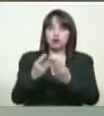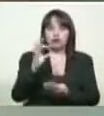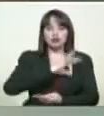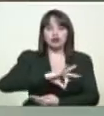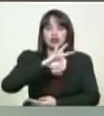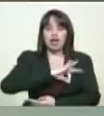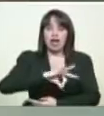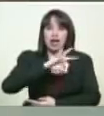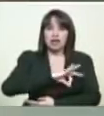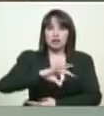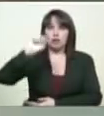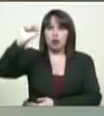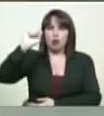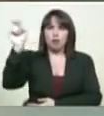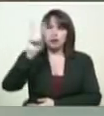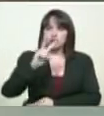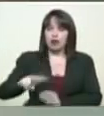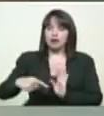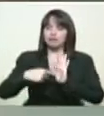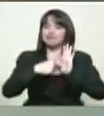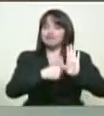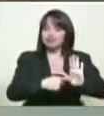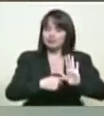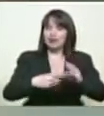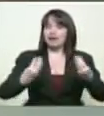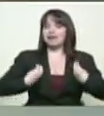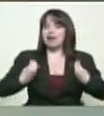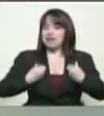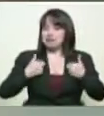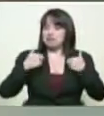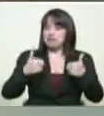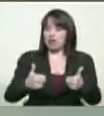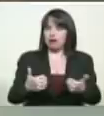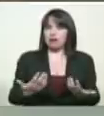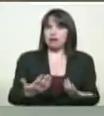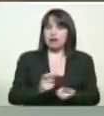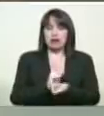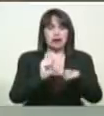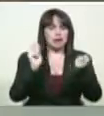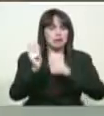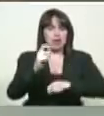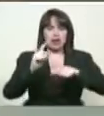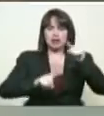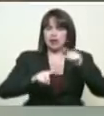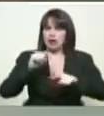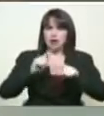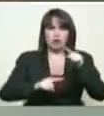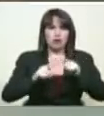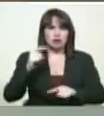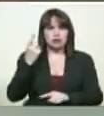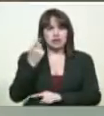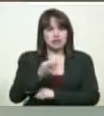está vivo y tiene capacidad para reponerse transformar todo lo que haya que transformar